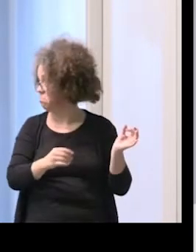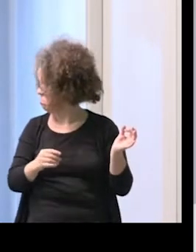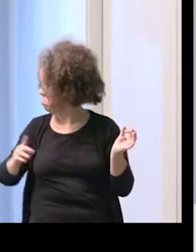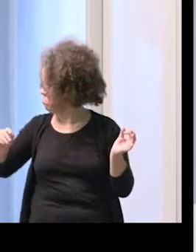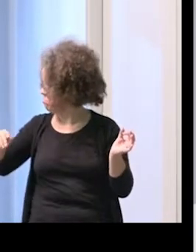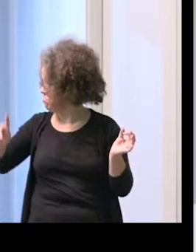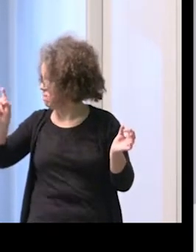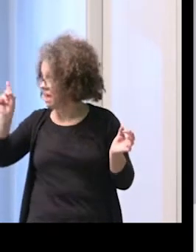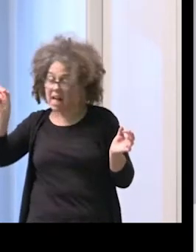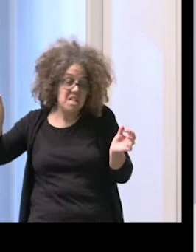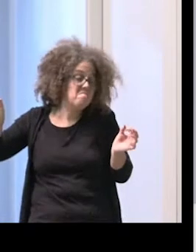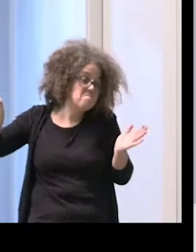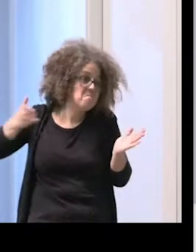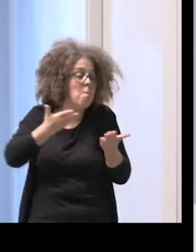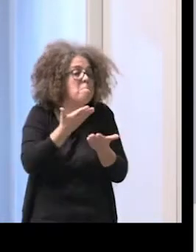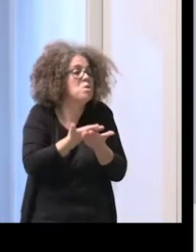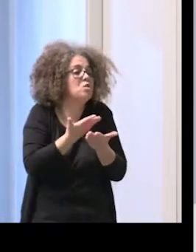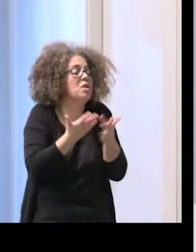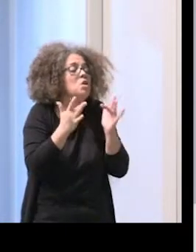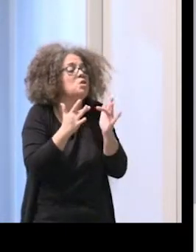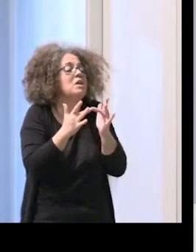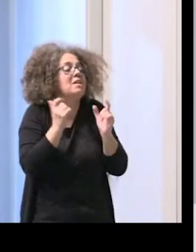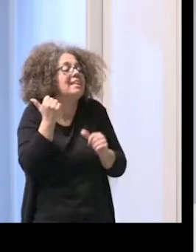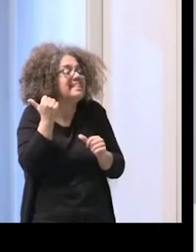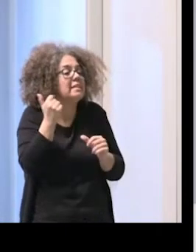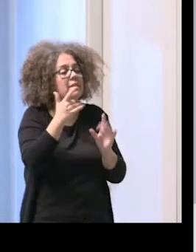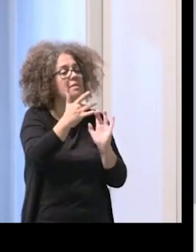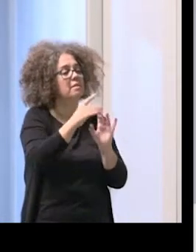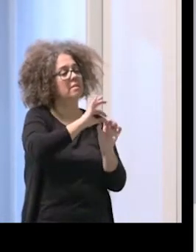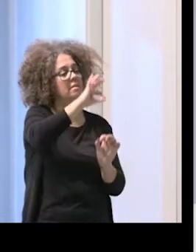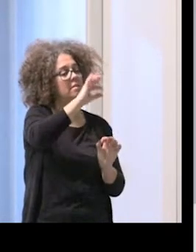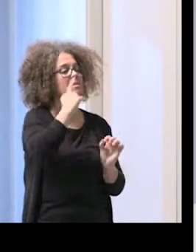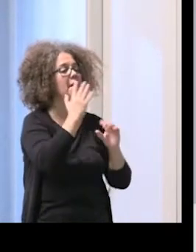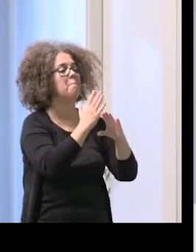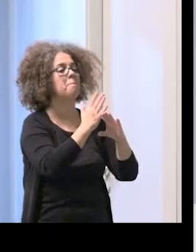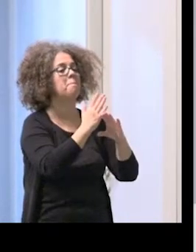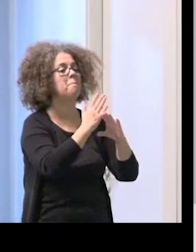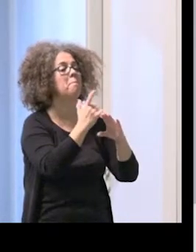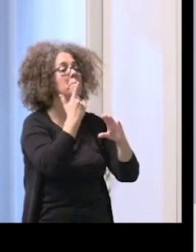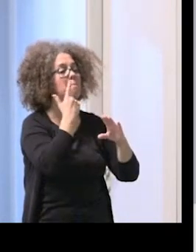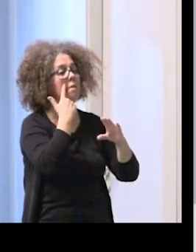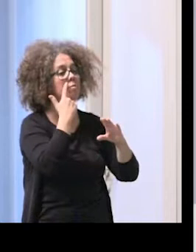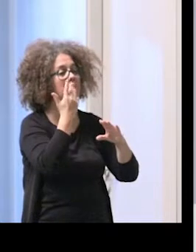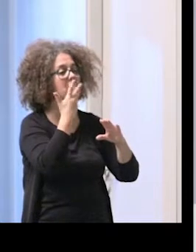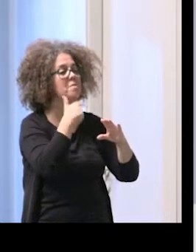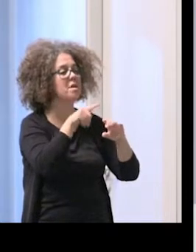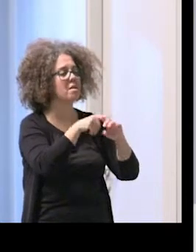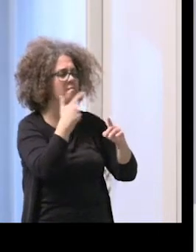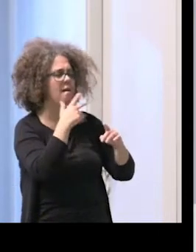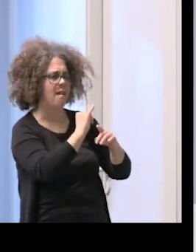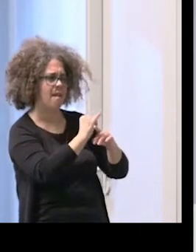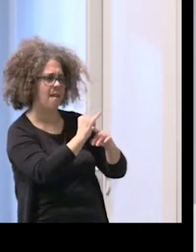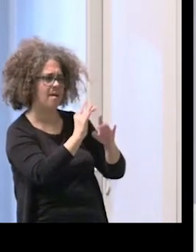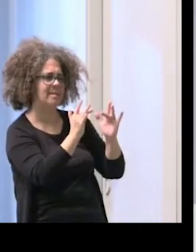pero básicamente mostrando el contacto de estas fibras, de estas conexiones con las células ciliadas, mostrando, o por lo menos insinuando, que están